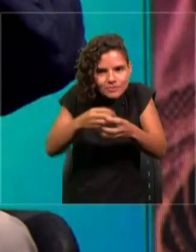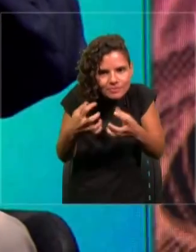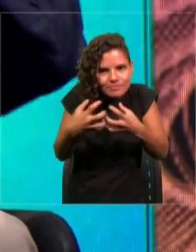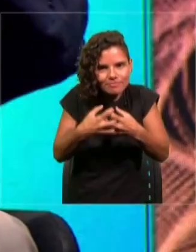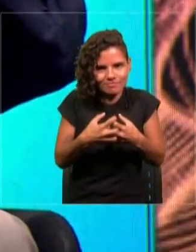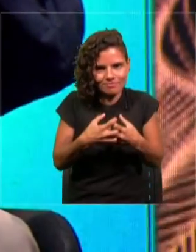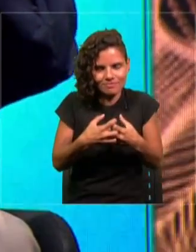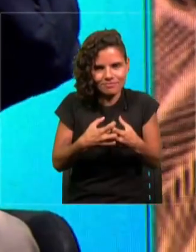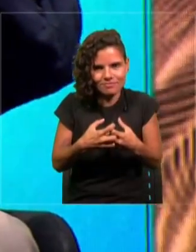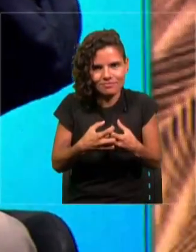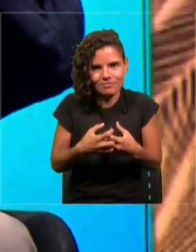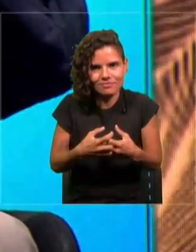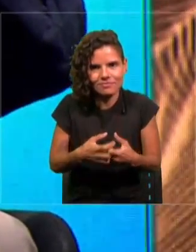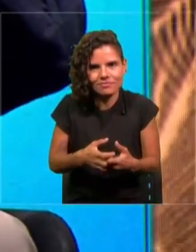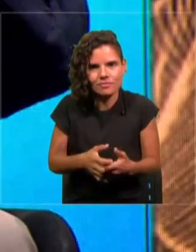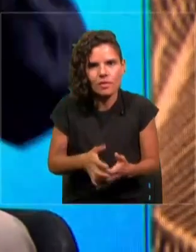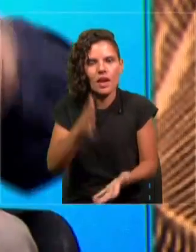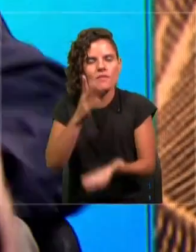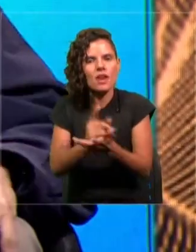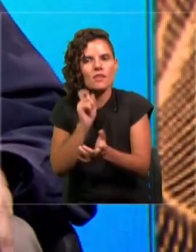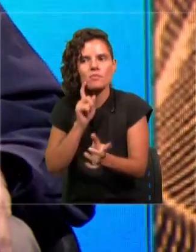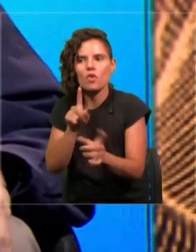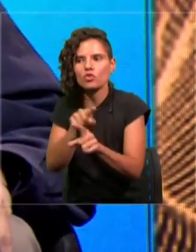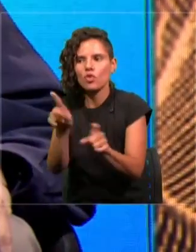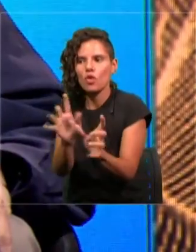Unir la diversidad sin destruir al otro.